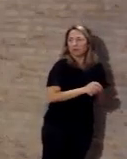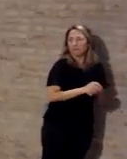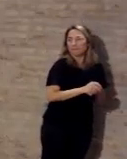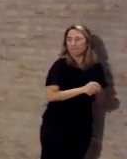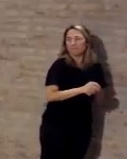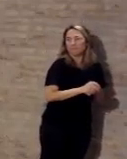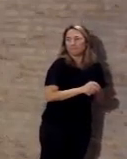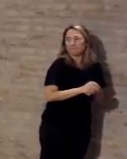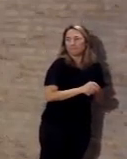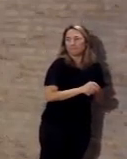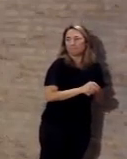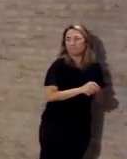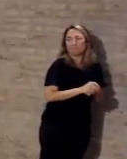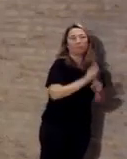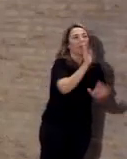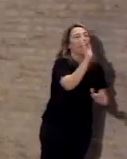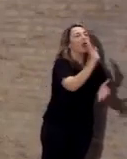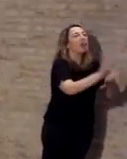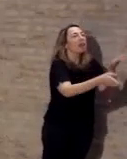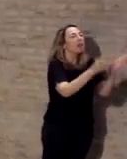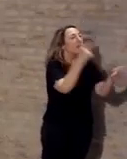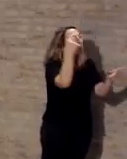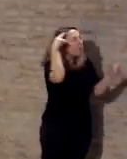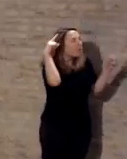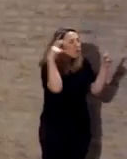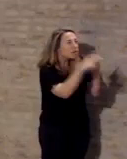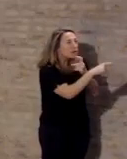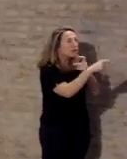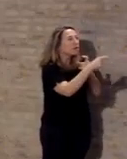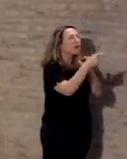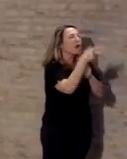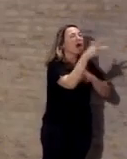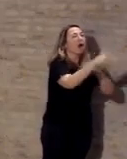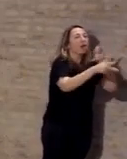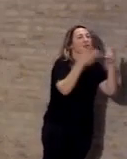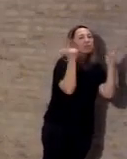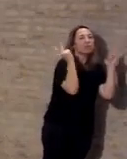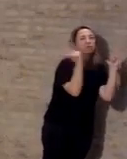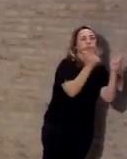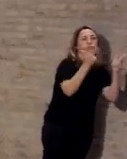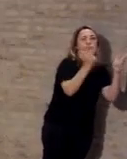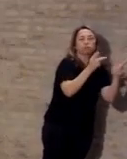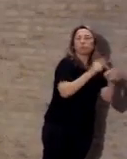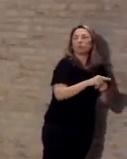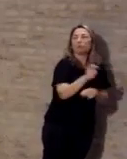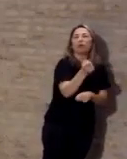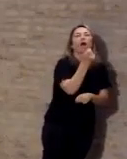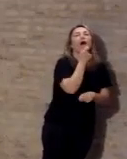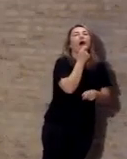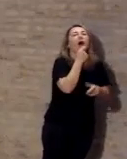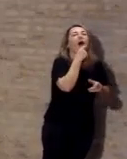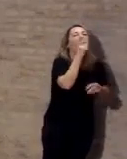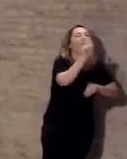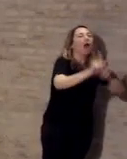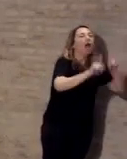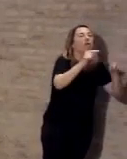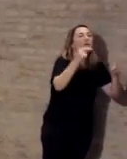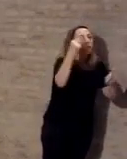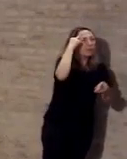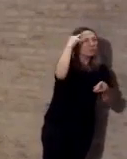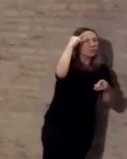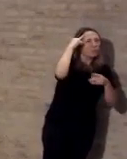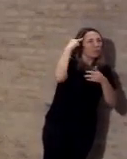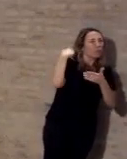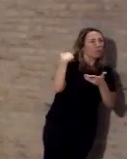la violencia psicológica y verbal y podes pensar algún ejemplo de